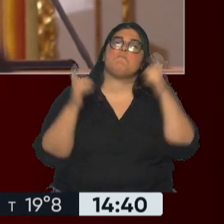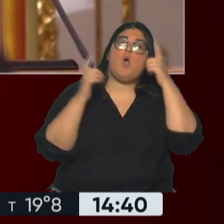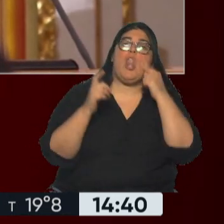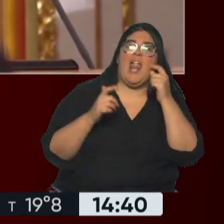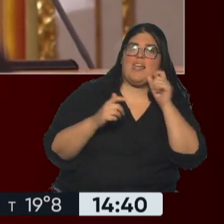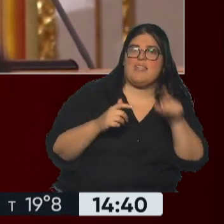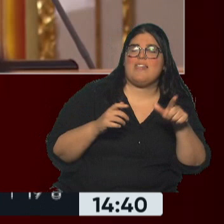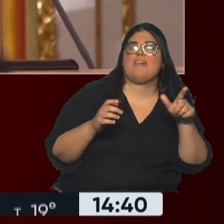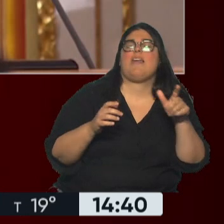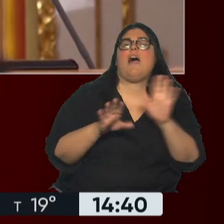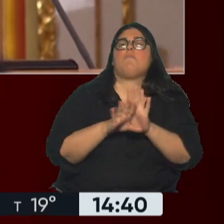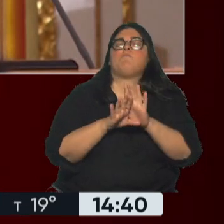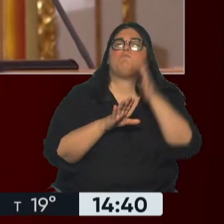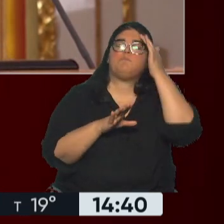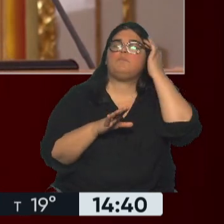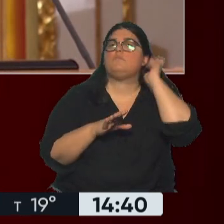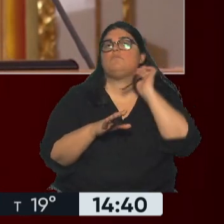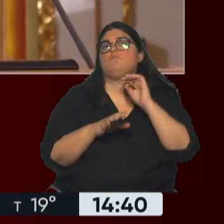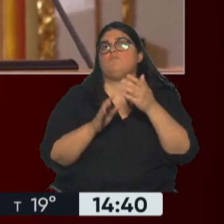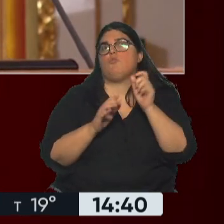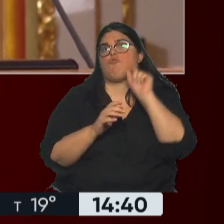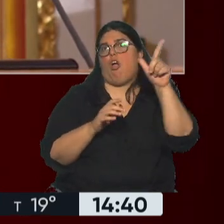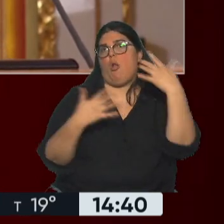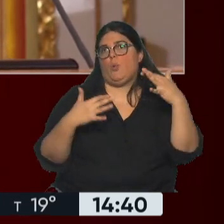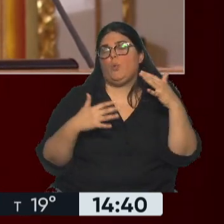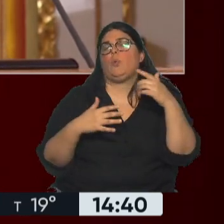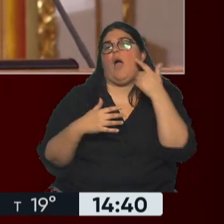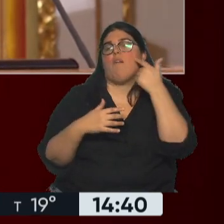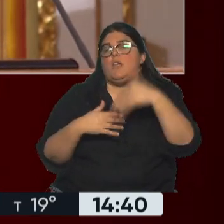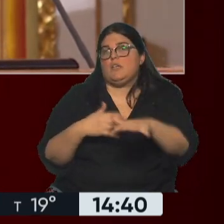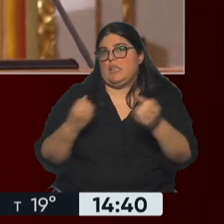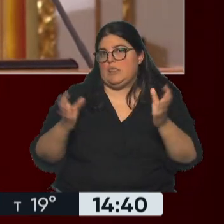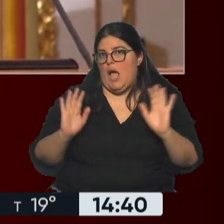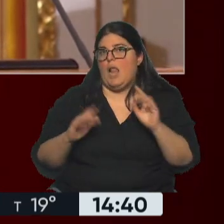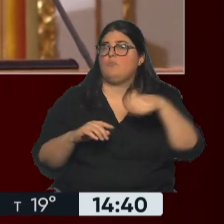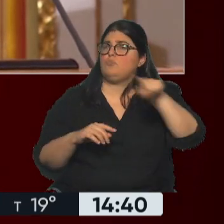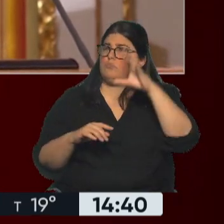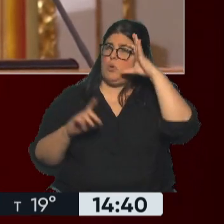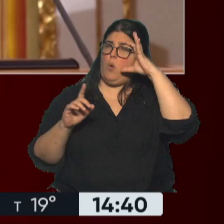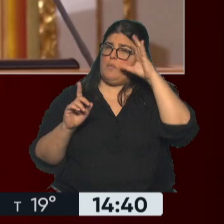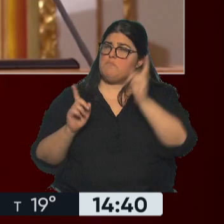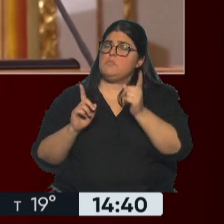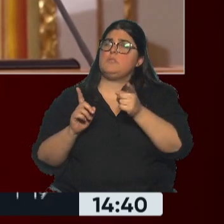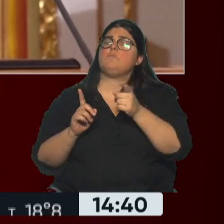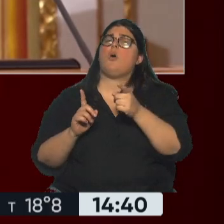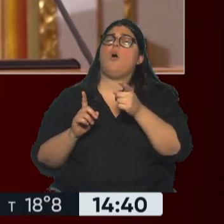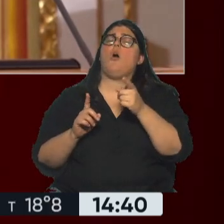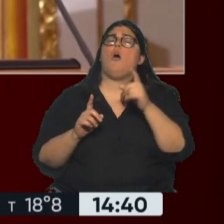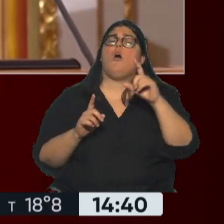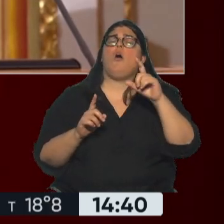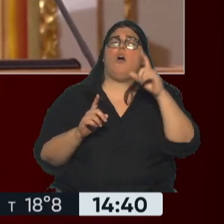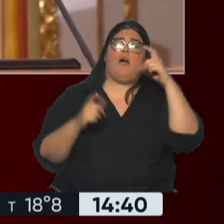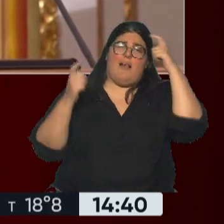figura monárquica jugaba también un cierto rol. Vamos a ver qué sucede. Esto todo, recordemos también que esta asunción,